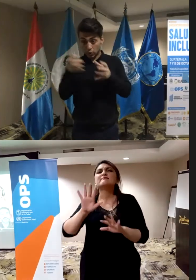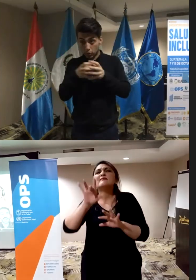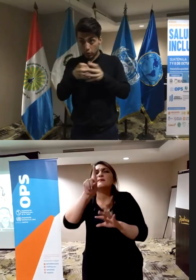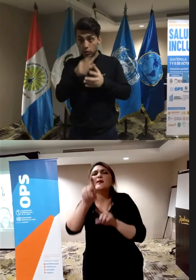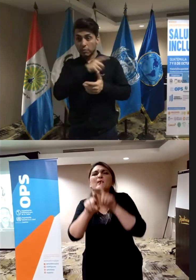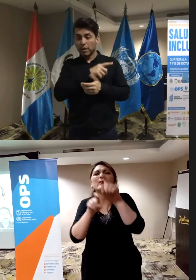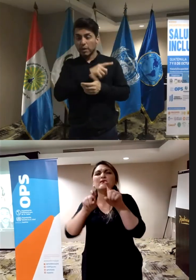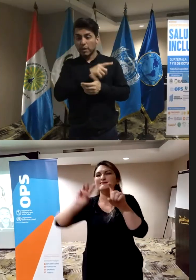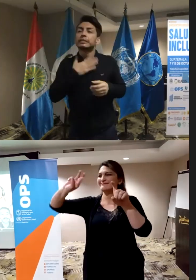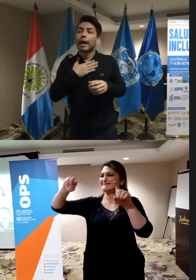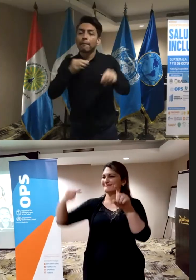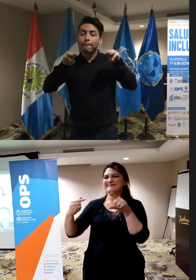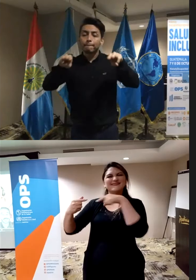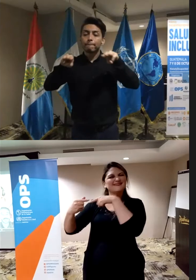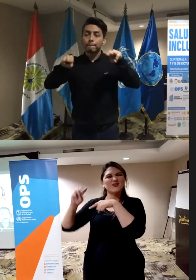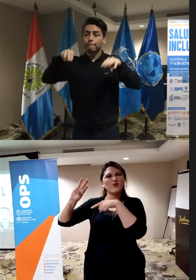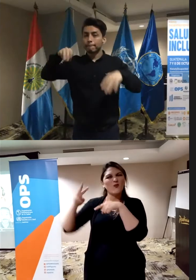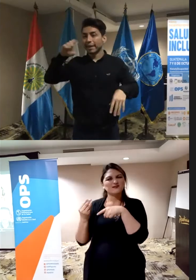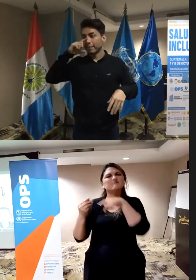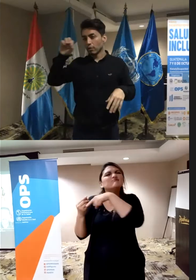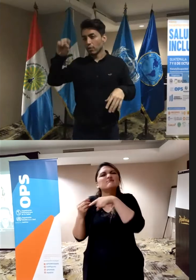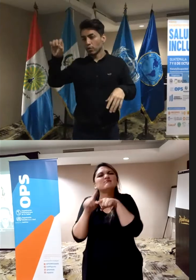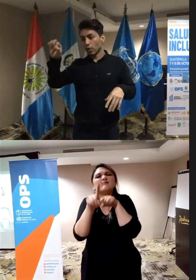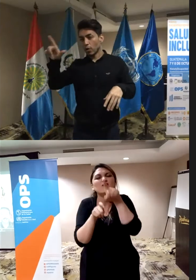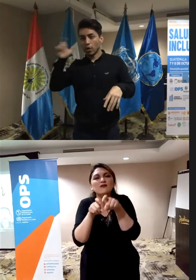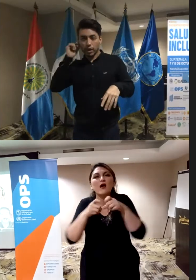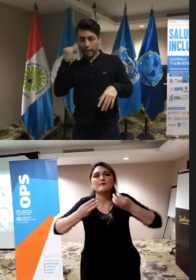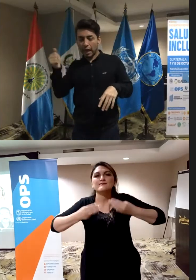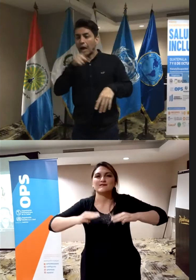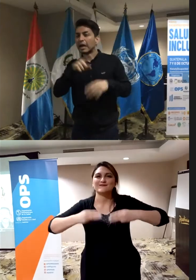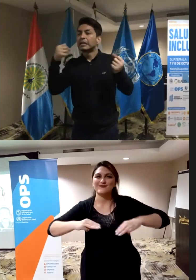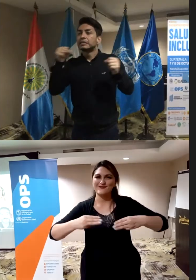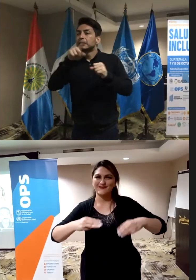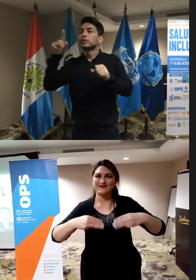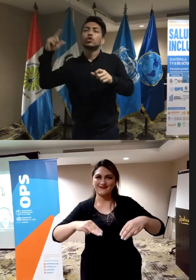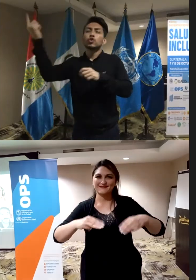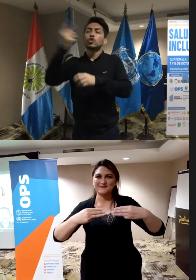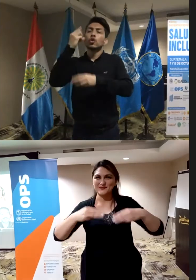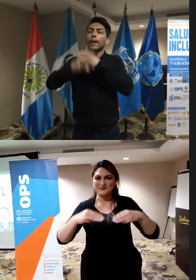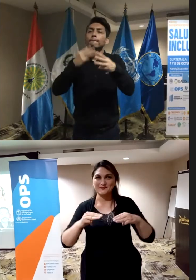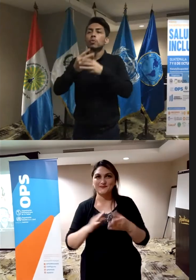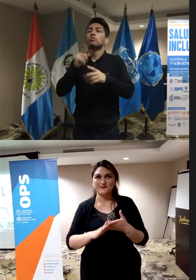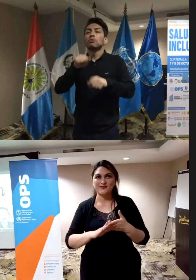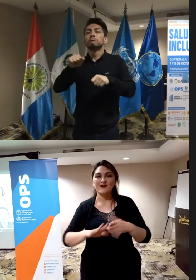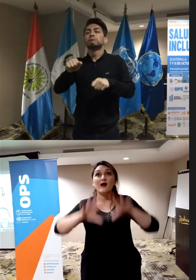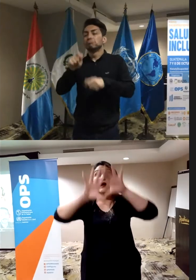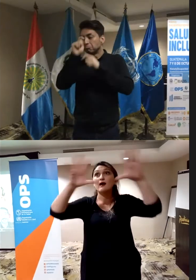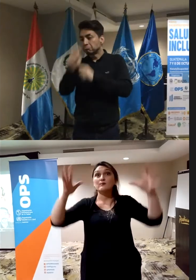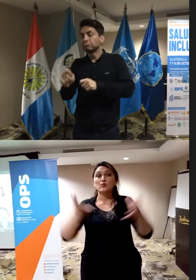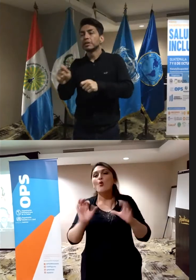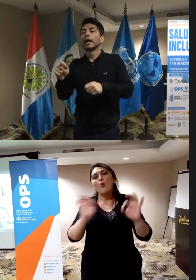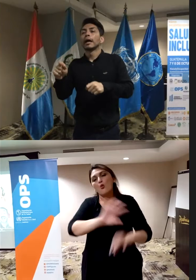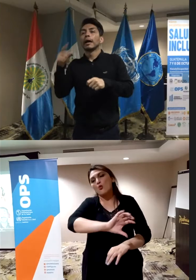de recopilación de datos preferida por la comunidad mundial sobre discapacidad a nivel nacional.